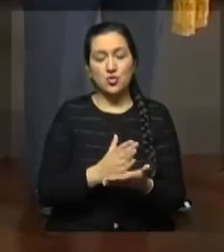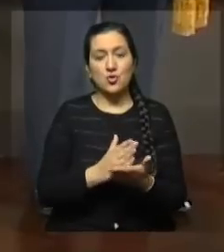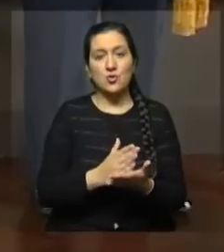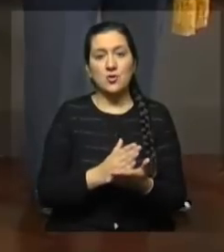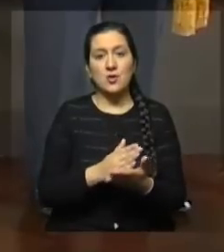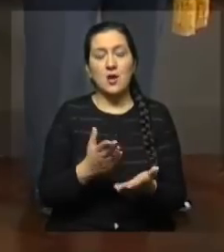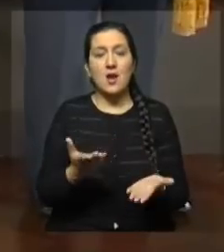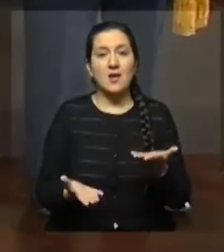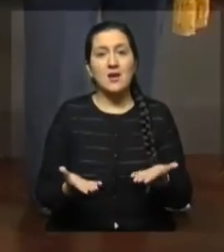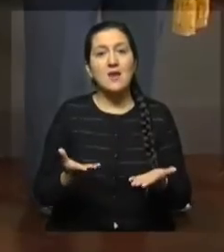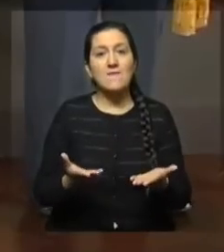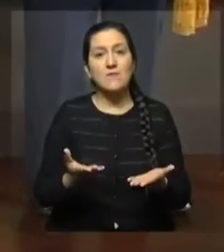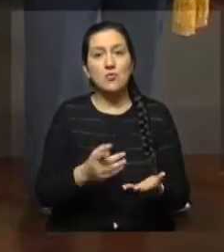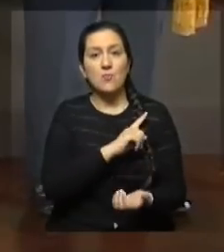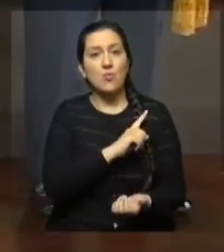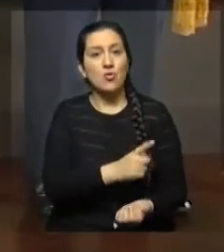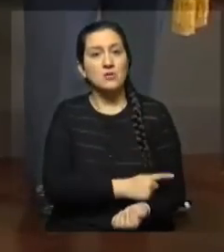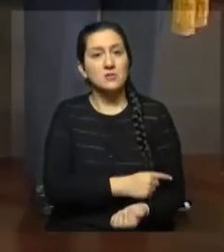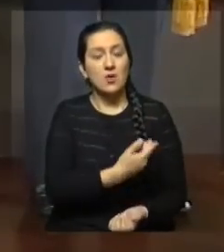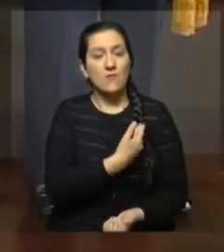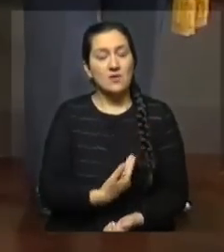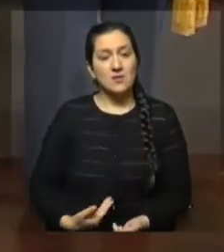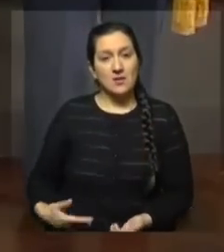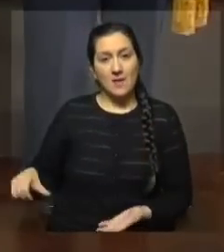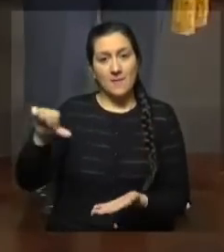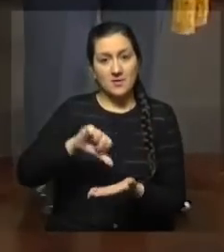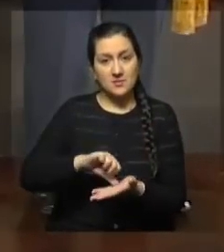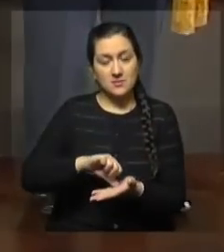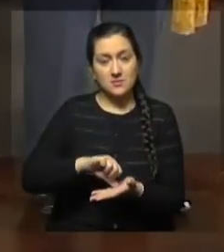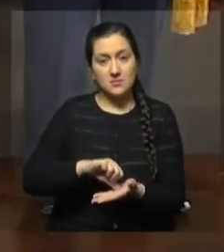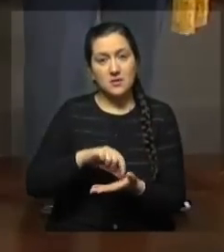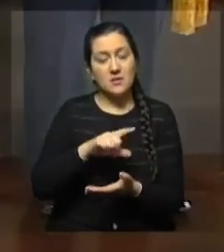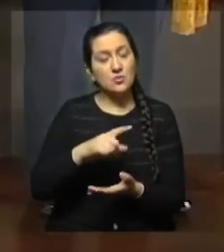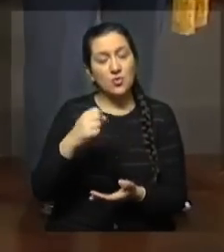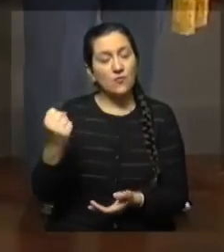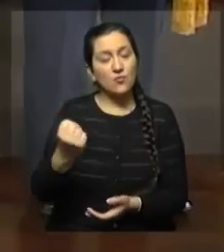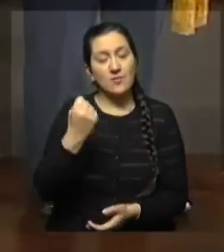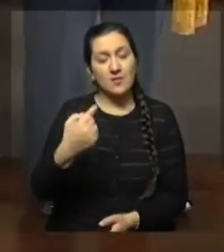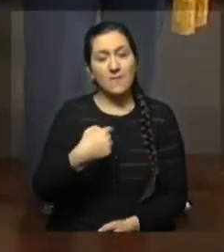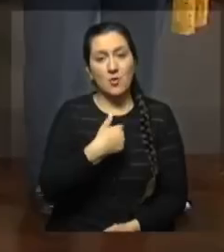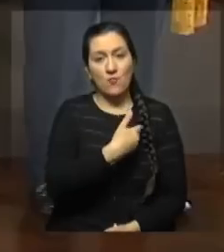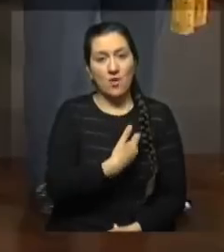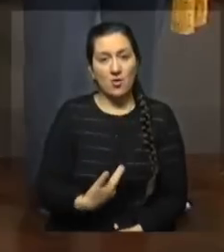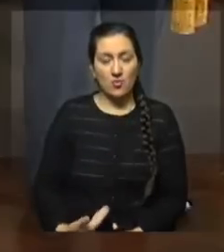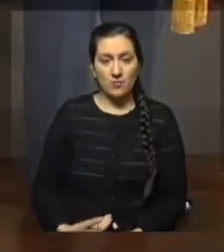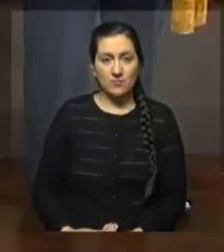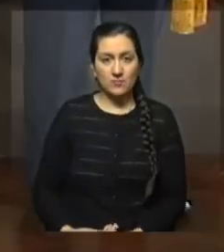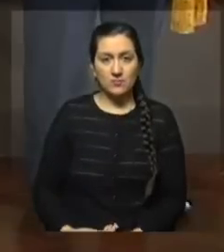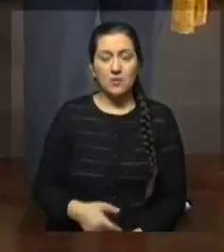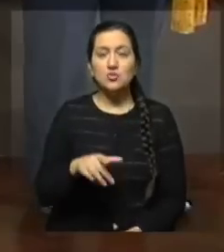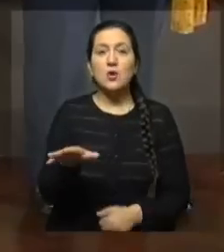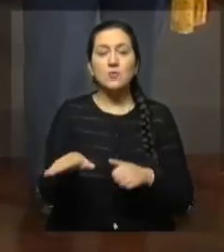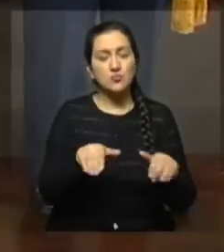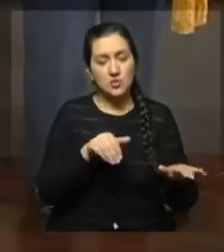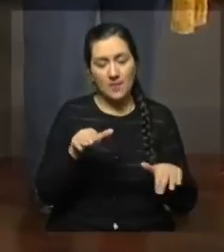de poderes y la gobernabilidad en el país es la línea esencial de mi gobierno hago un llamado